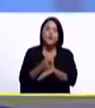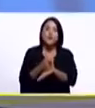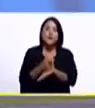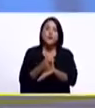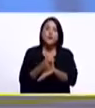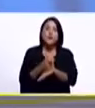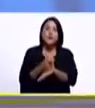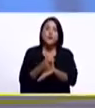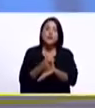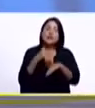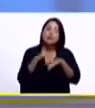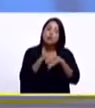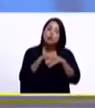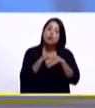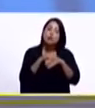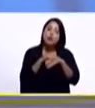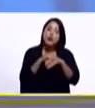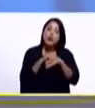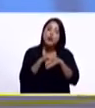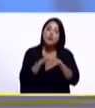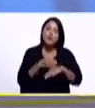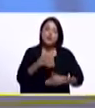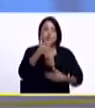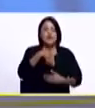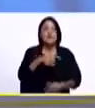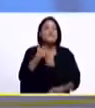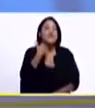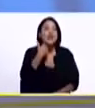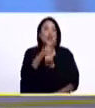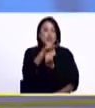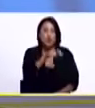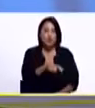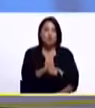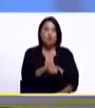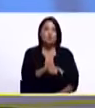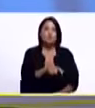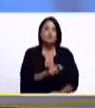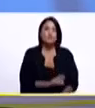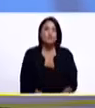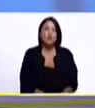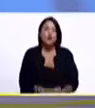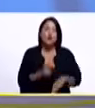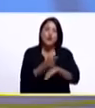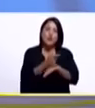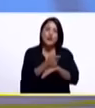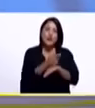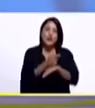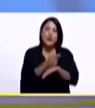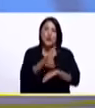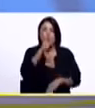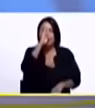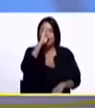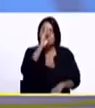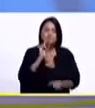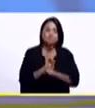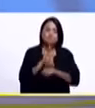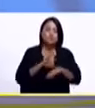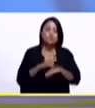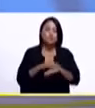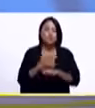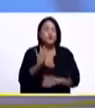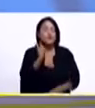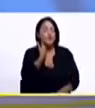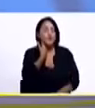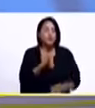conmigo, se disculpó por razones de salud, pero está perfectamente conectado con esta conferencia nacional, igual